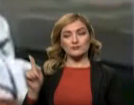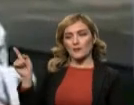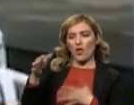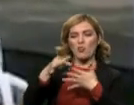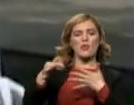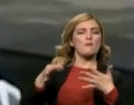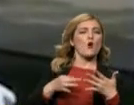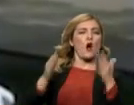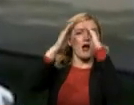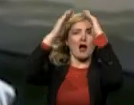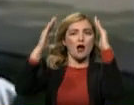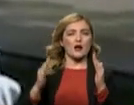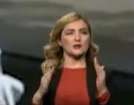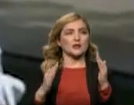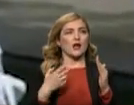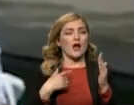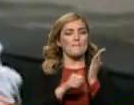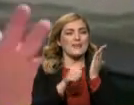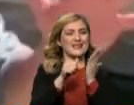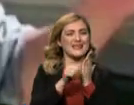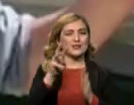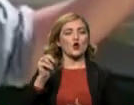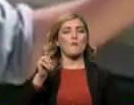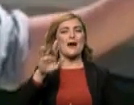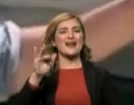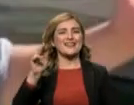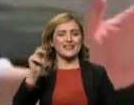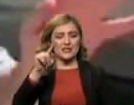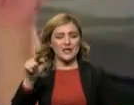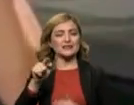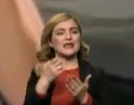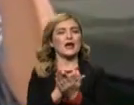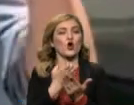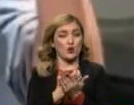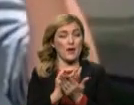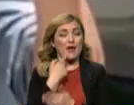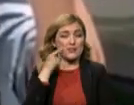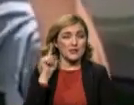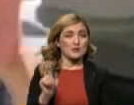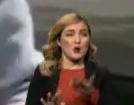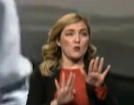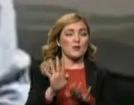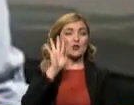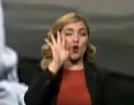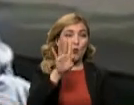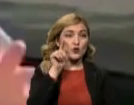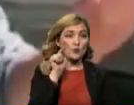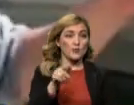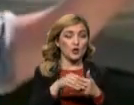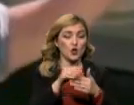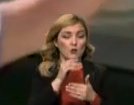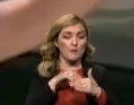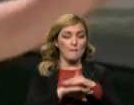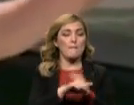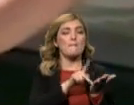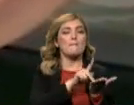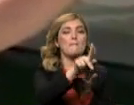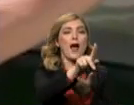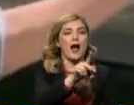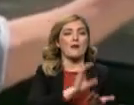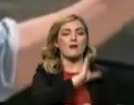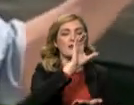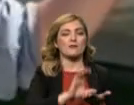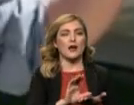las condiciones que nos indica el ministro Martínez, más o menos significa que tienen que dar 4.000 dólares de entrada y las cuotas van